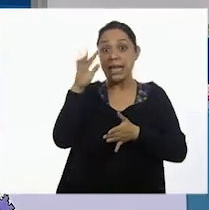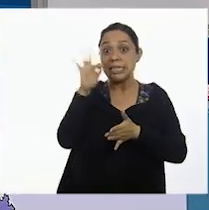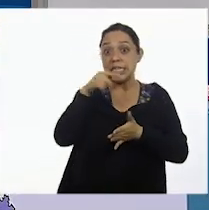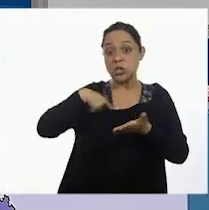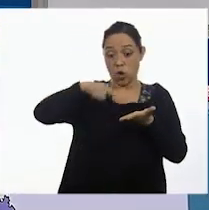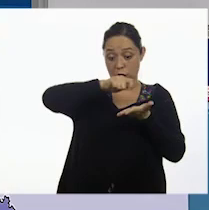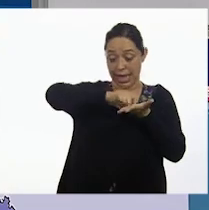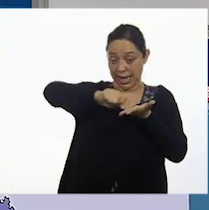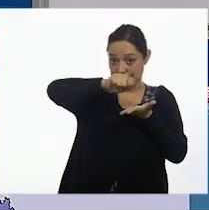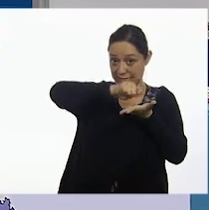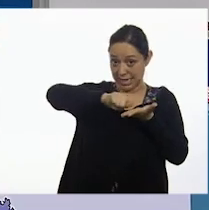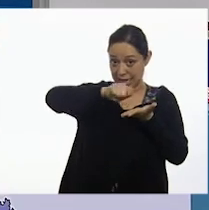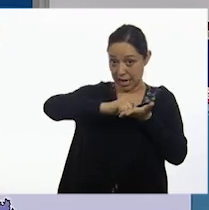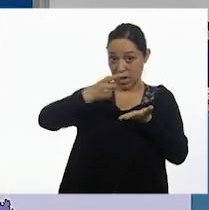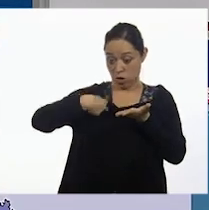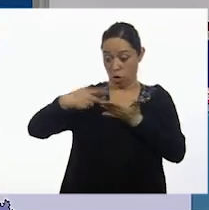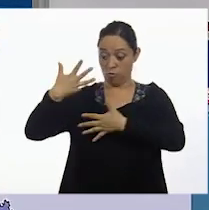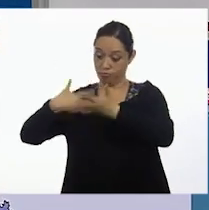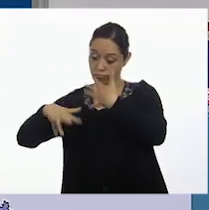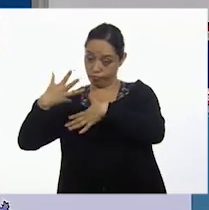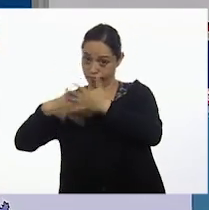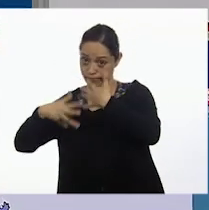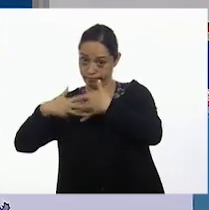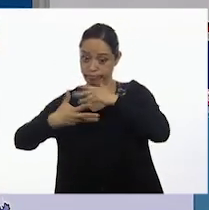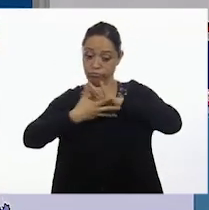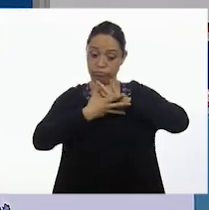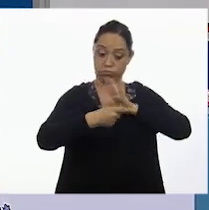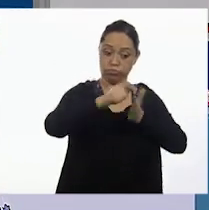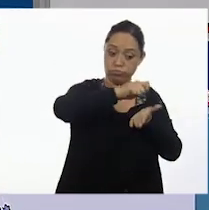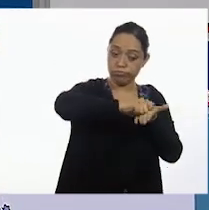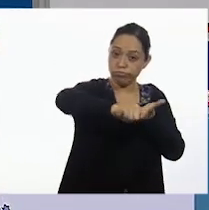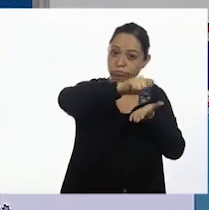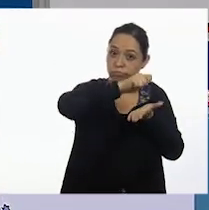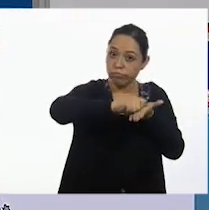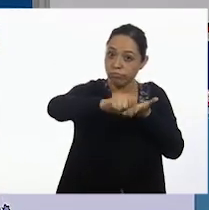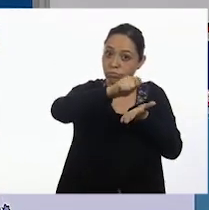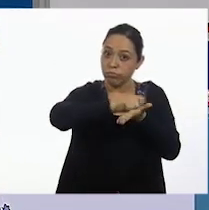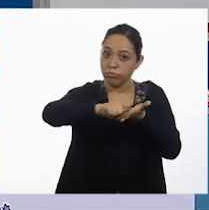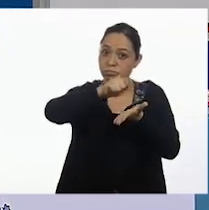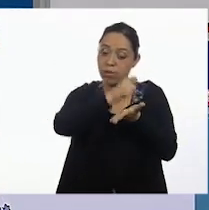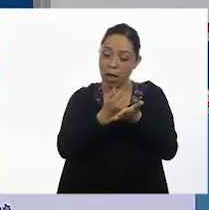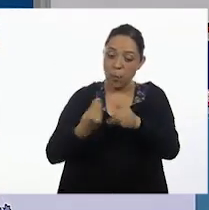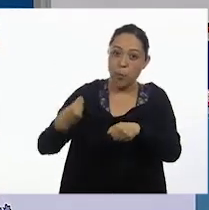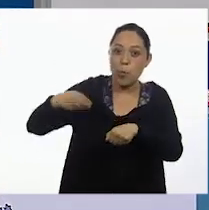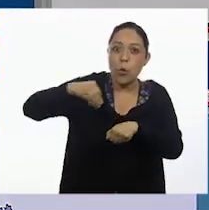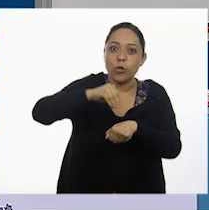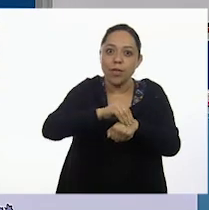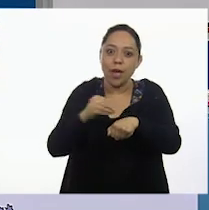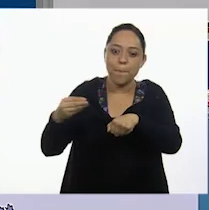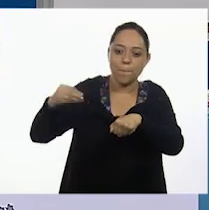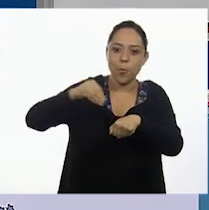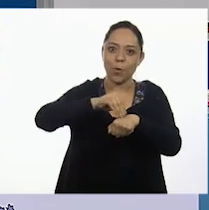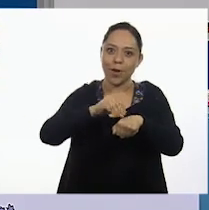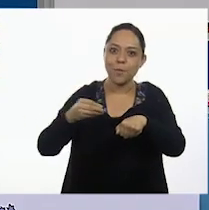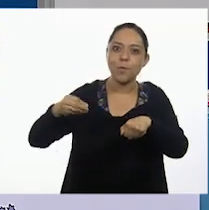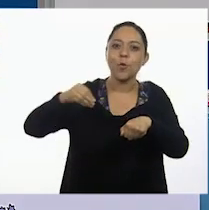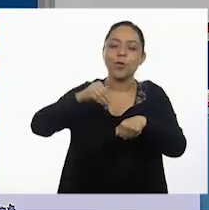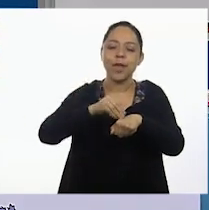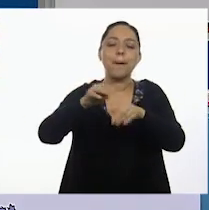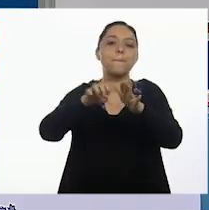yo dije y tratando de darle más suspenso, podríamos ir agregando algunos elementos. Fíjense